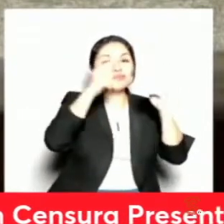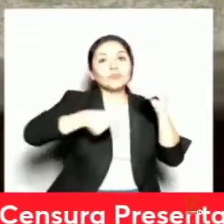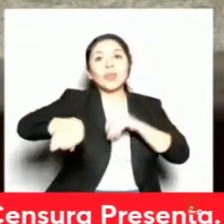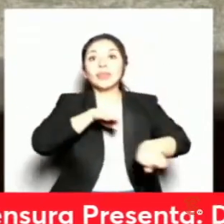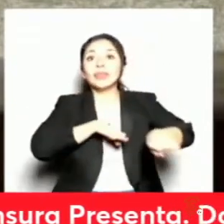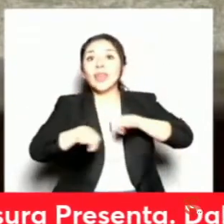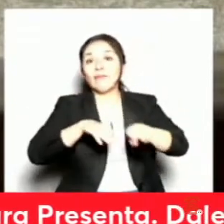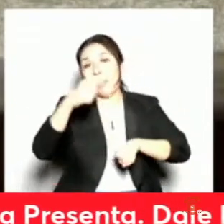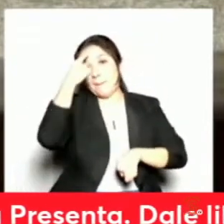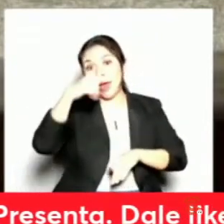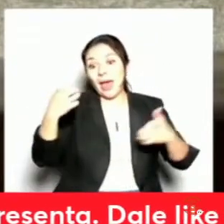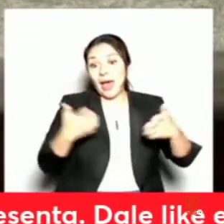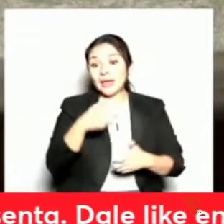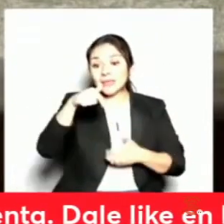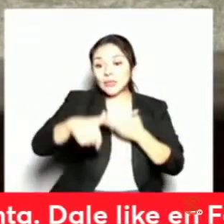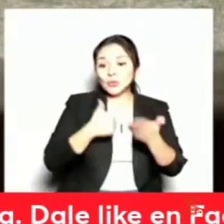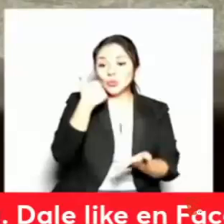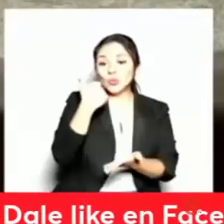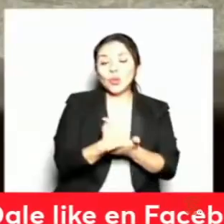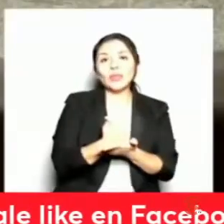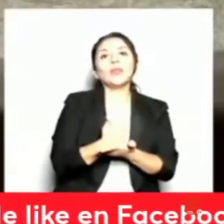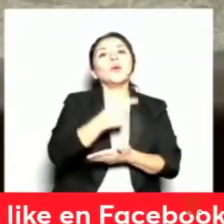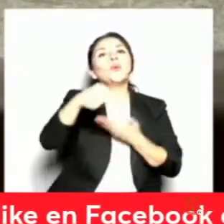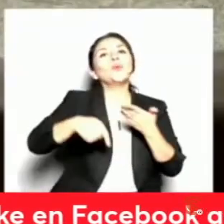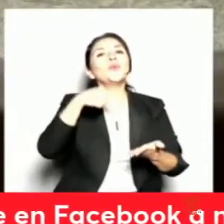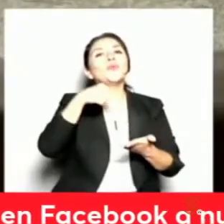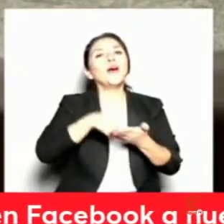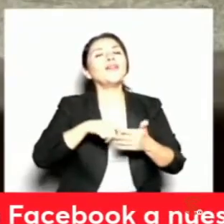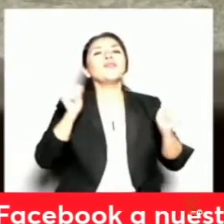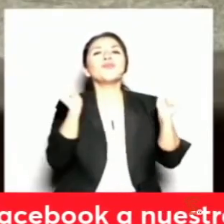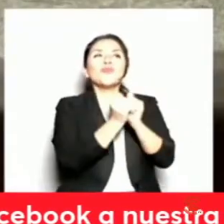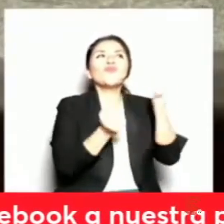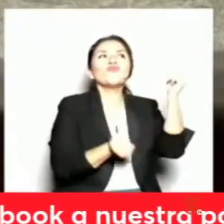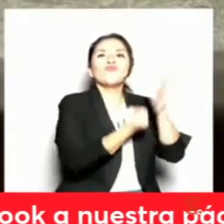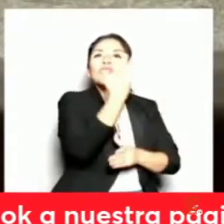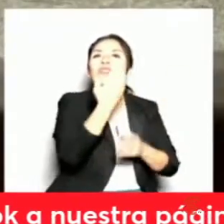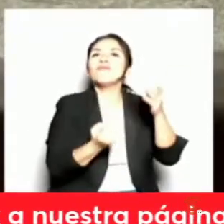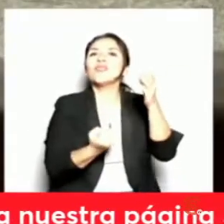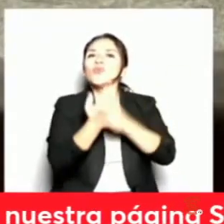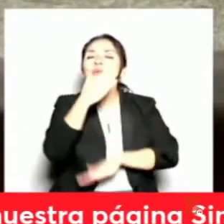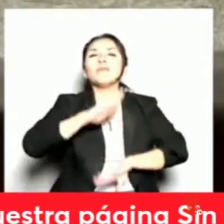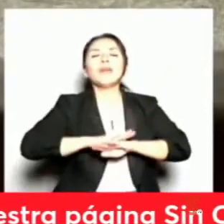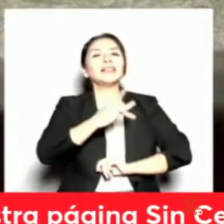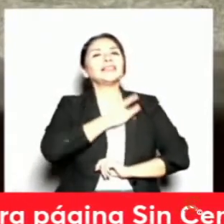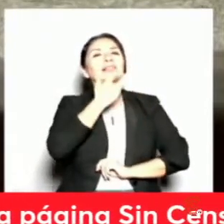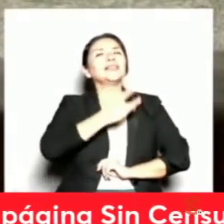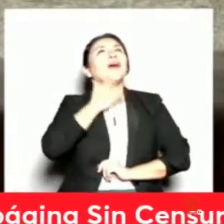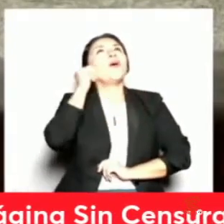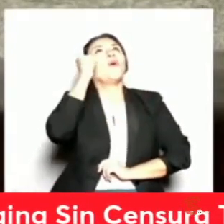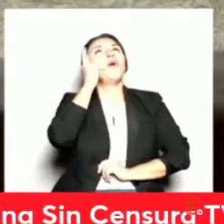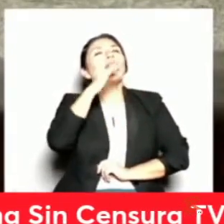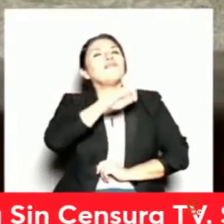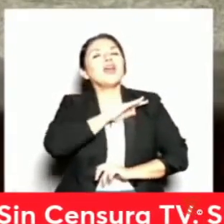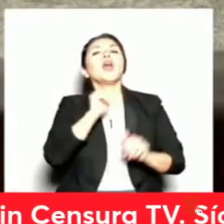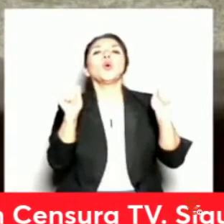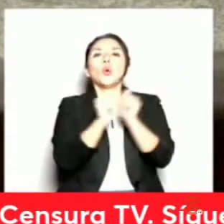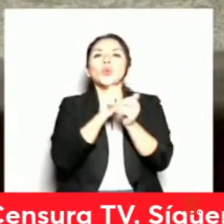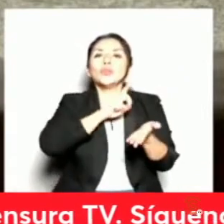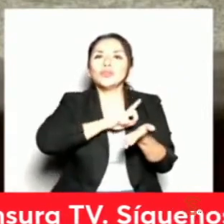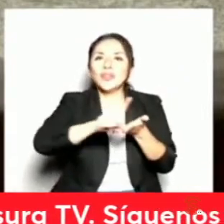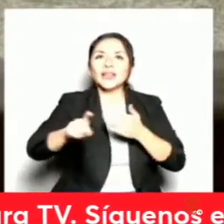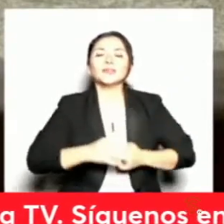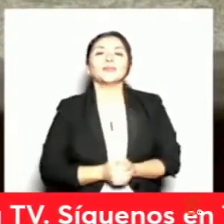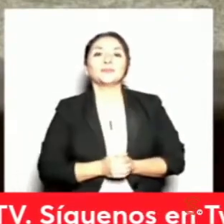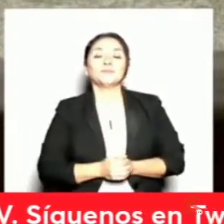para hacer de esta ciudad un espacio de innovación, de esperanza y de derechos. Mi